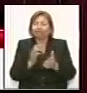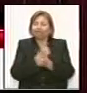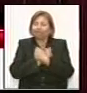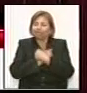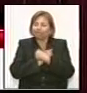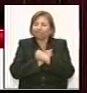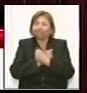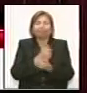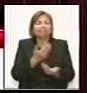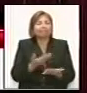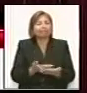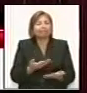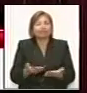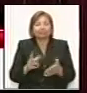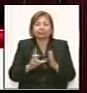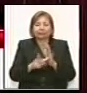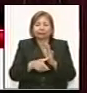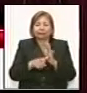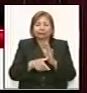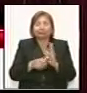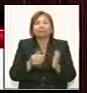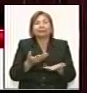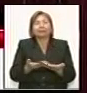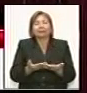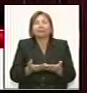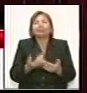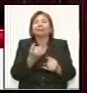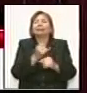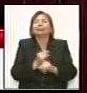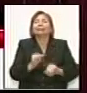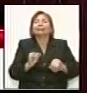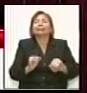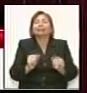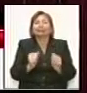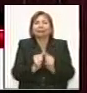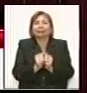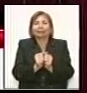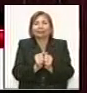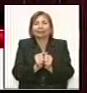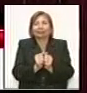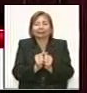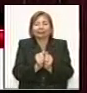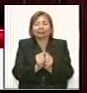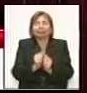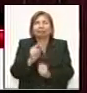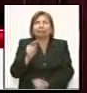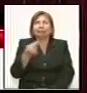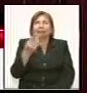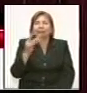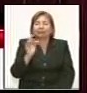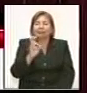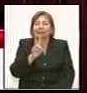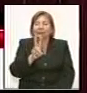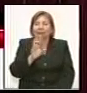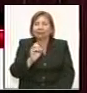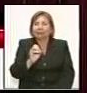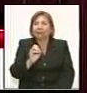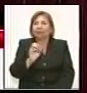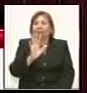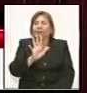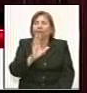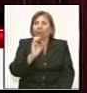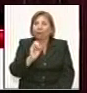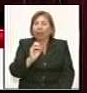generosidad. Luego, después de la independencia, entre el año 1820 y 50, que